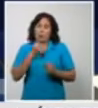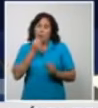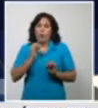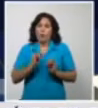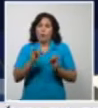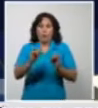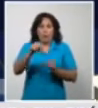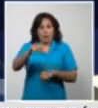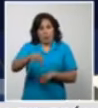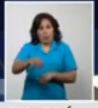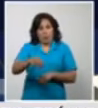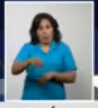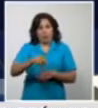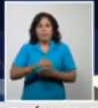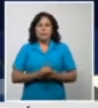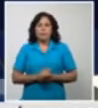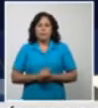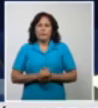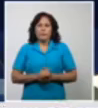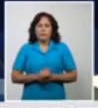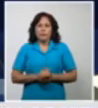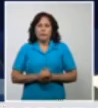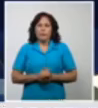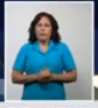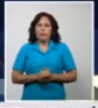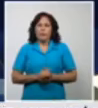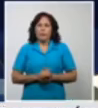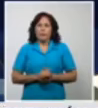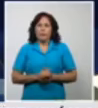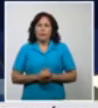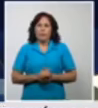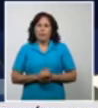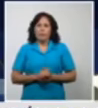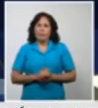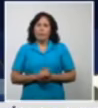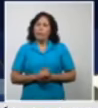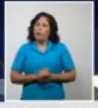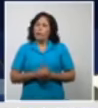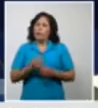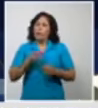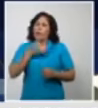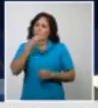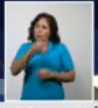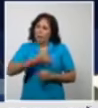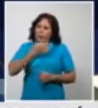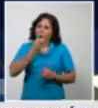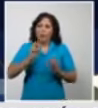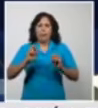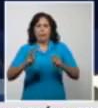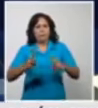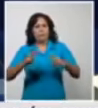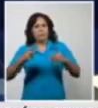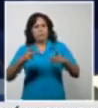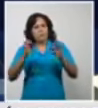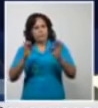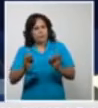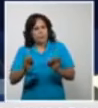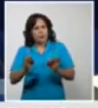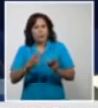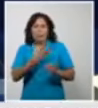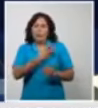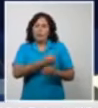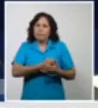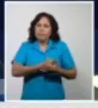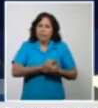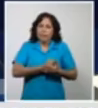brindar y no nos cansamos de reiterar nuestras condolencias